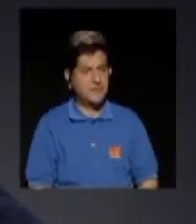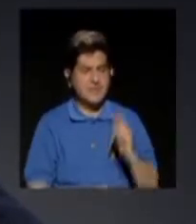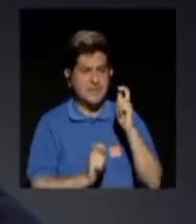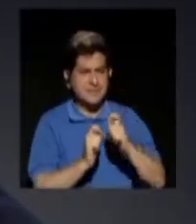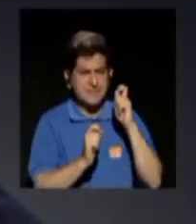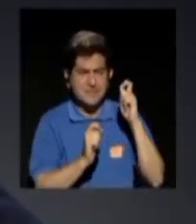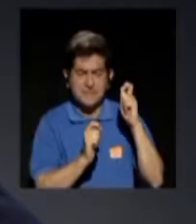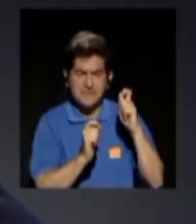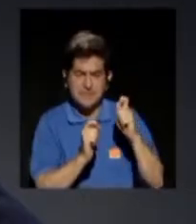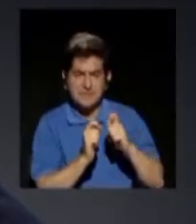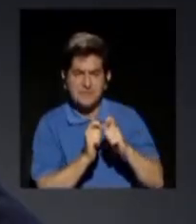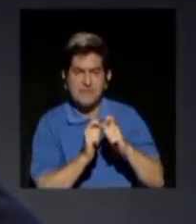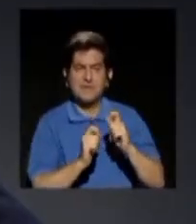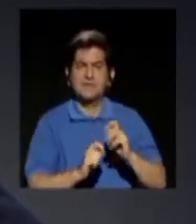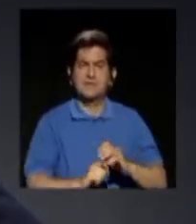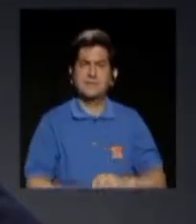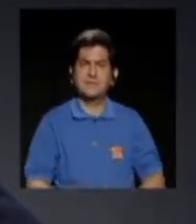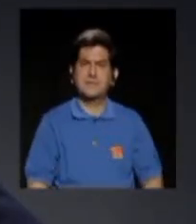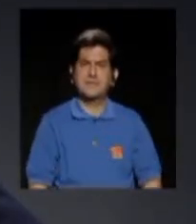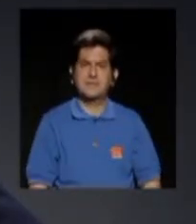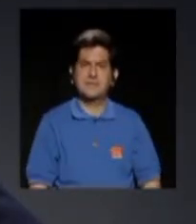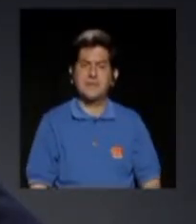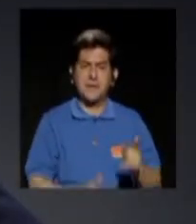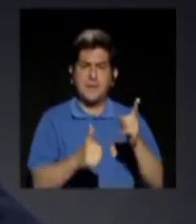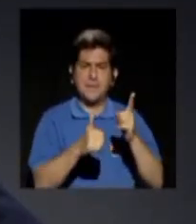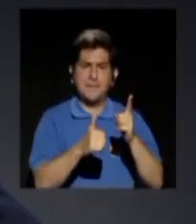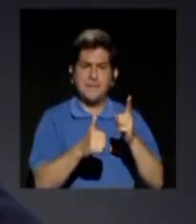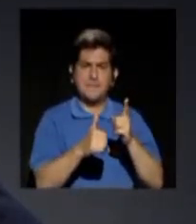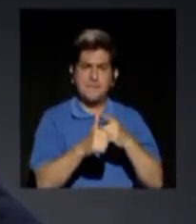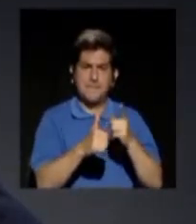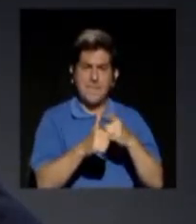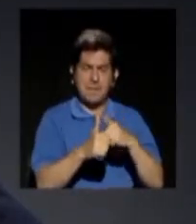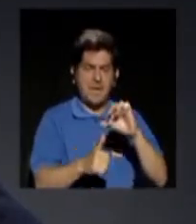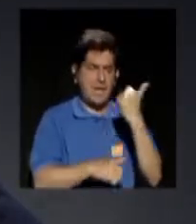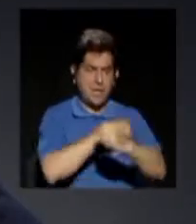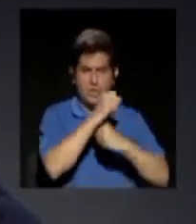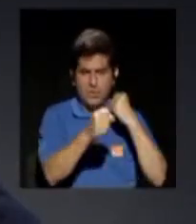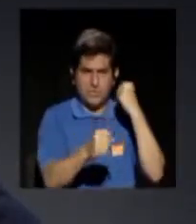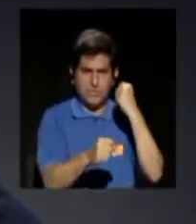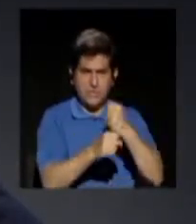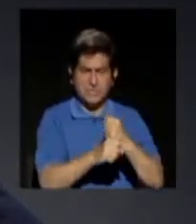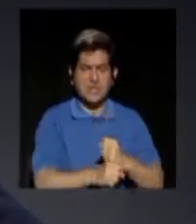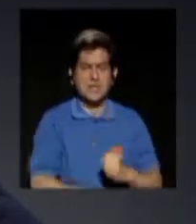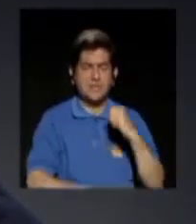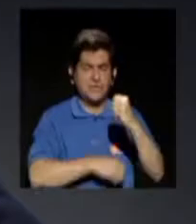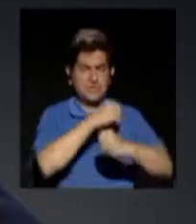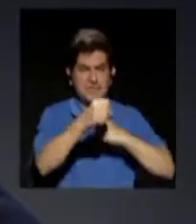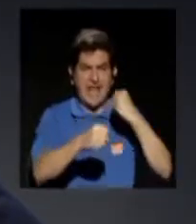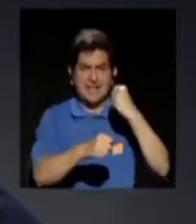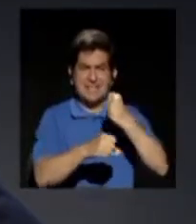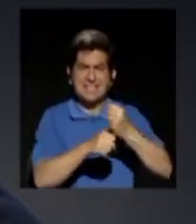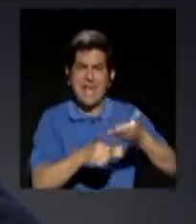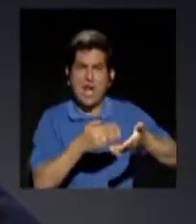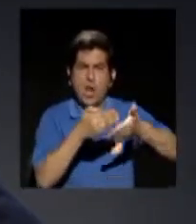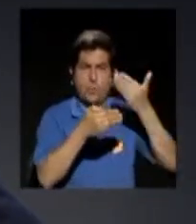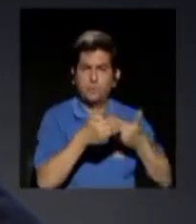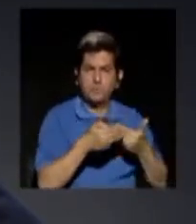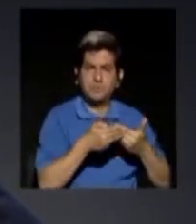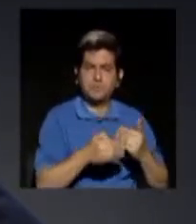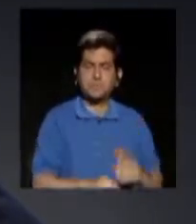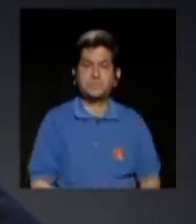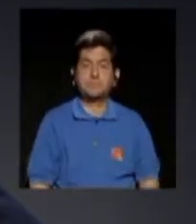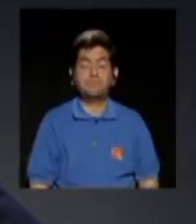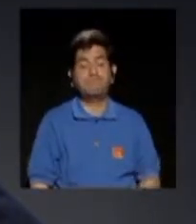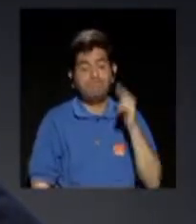años, de la primera década del siglo pasado, porque pues